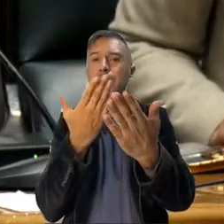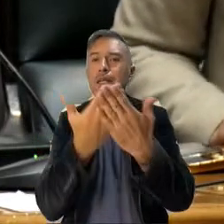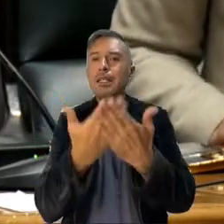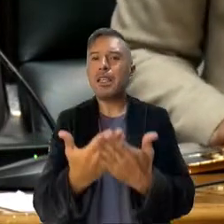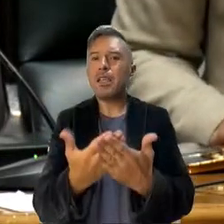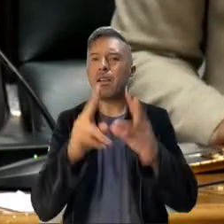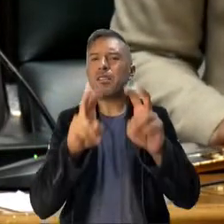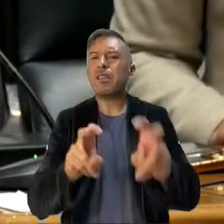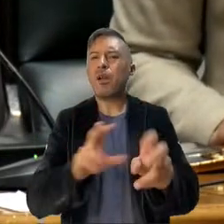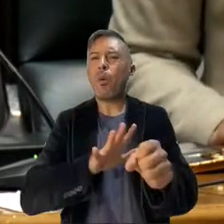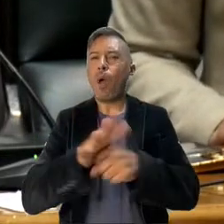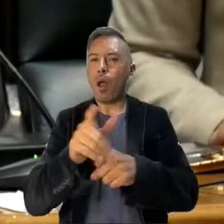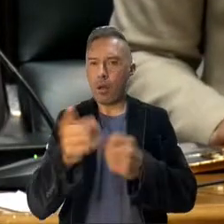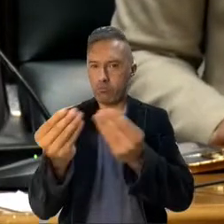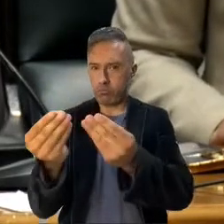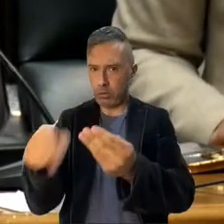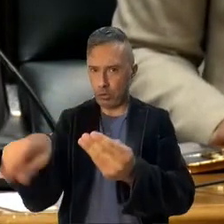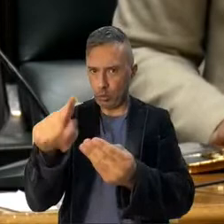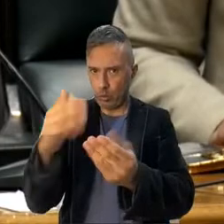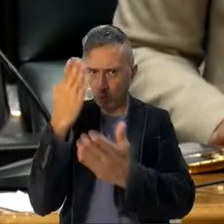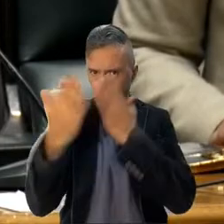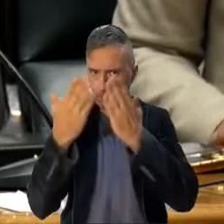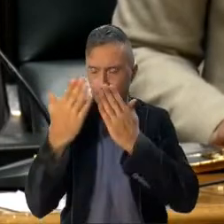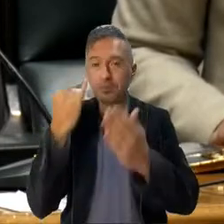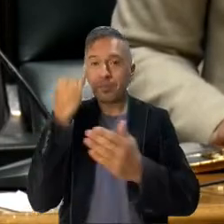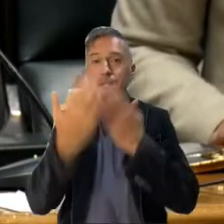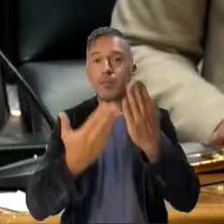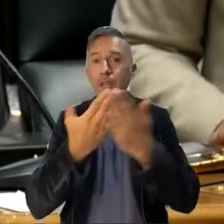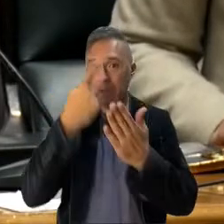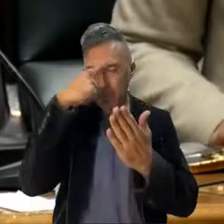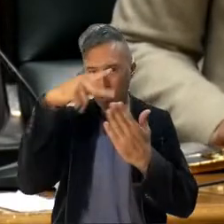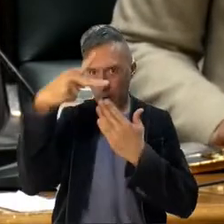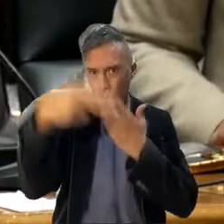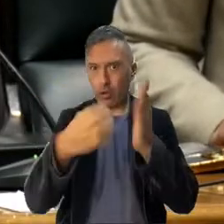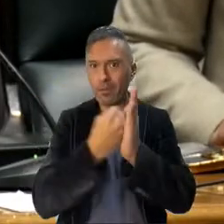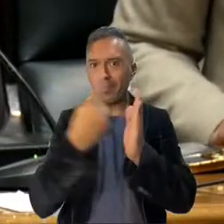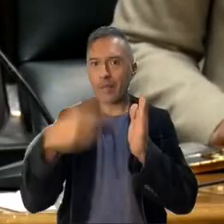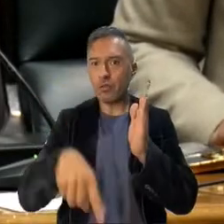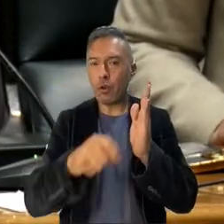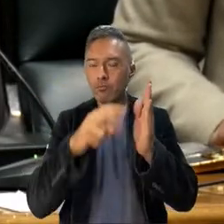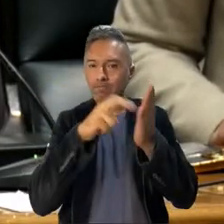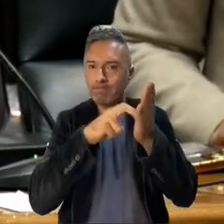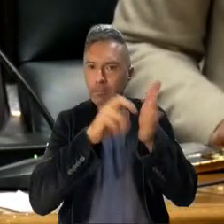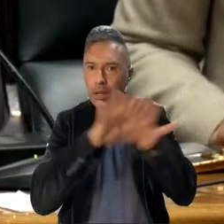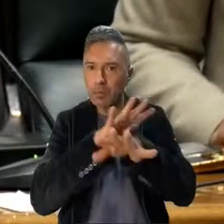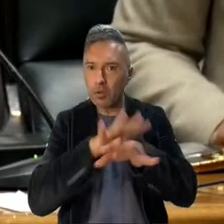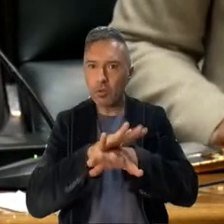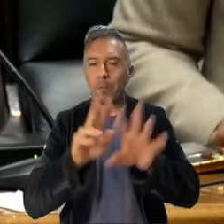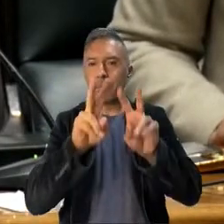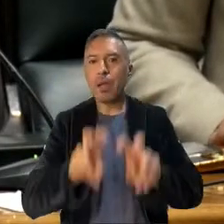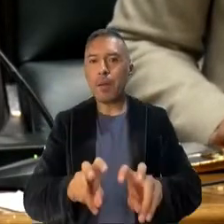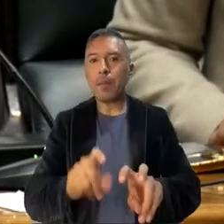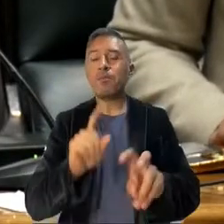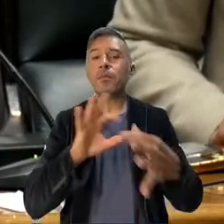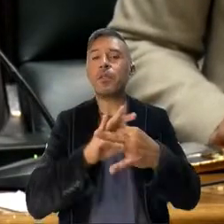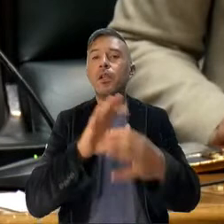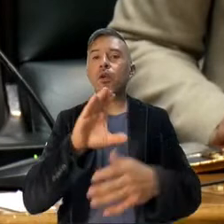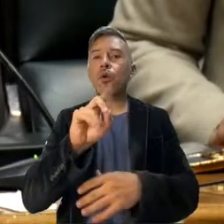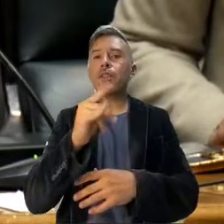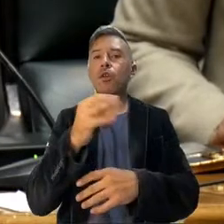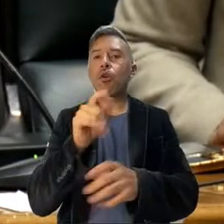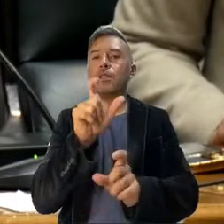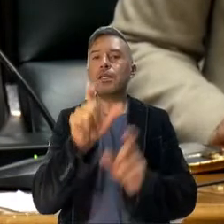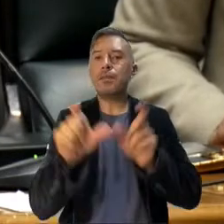siguientes. Iniciativa con proyecto de decreto por la que se reforman y derogan diversas disposiciones del Código Civil del Estado de